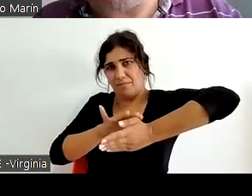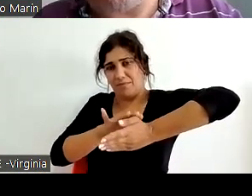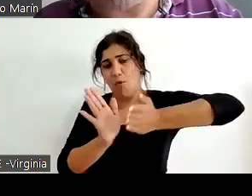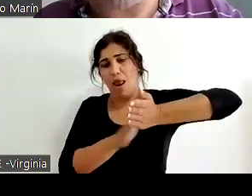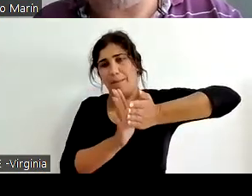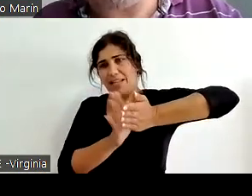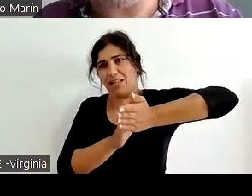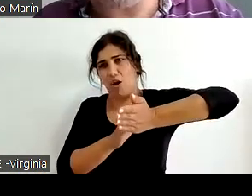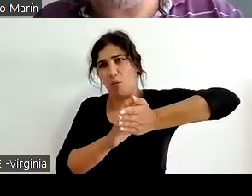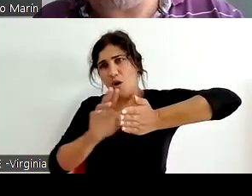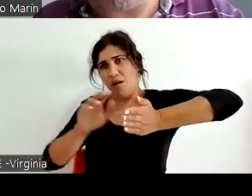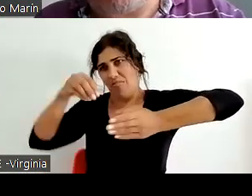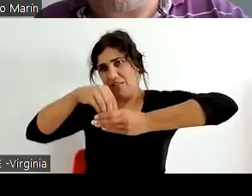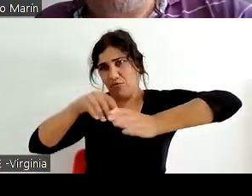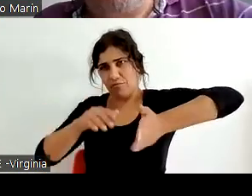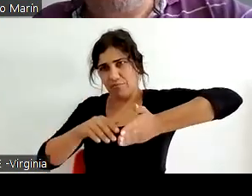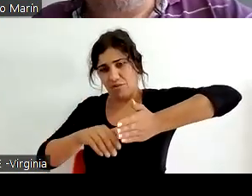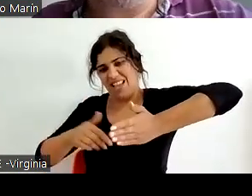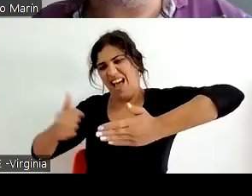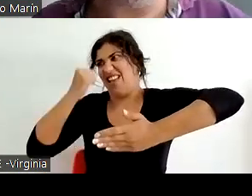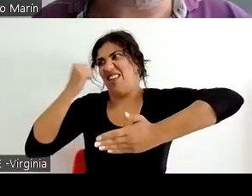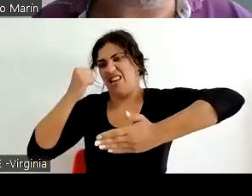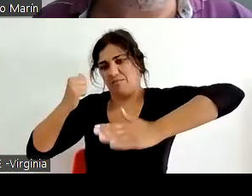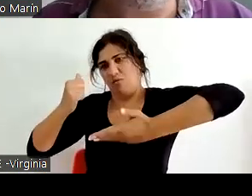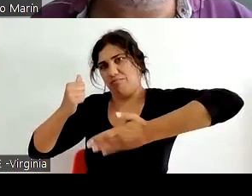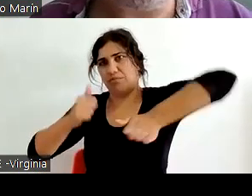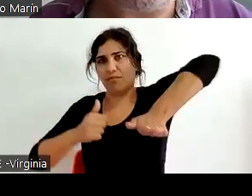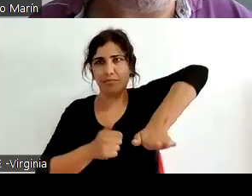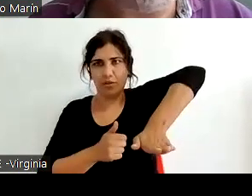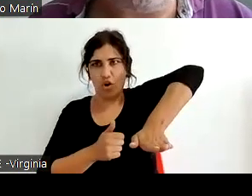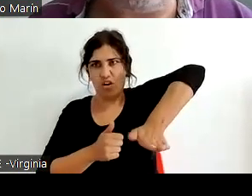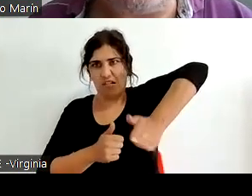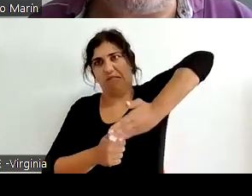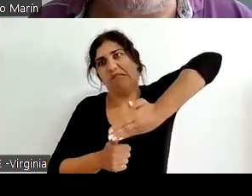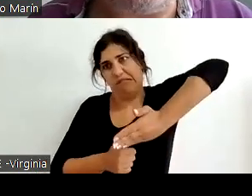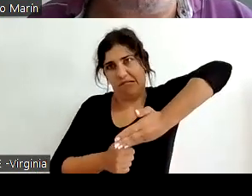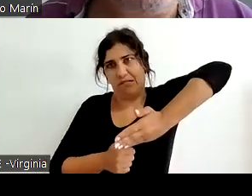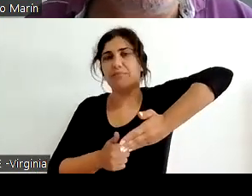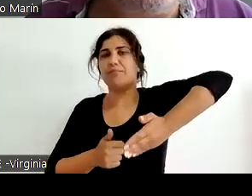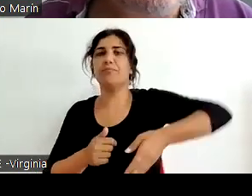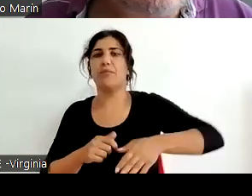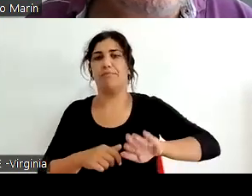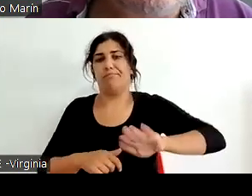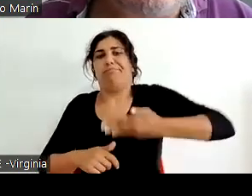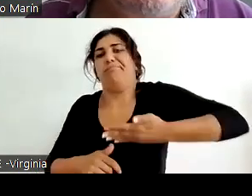pie mira hacia adentro y hacia atrás. Esa sería un poco